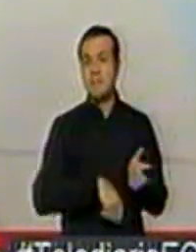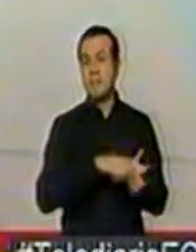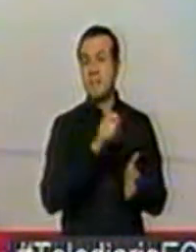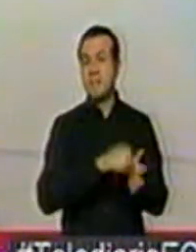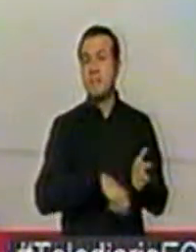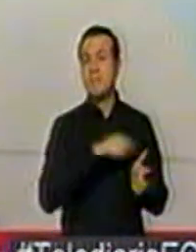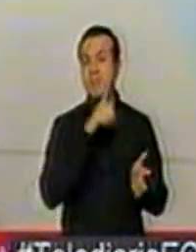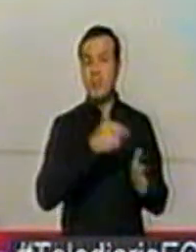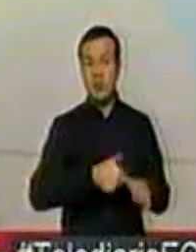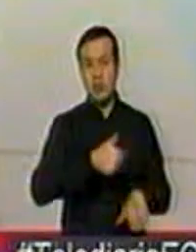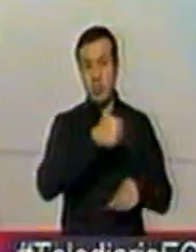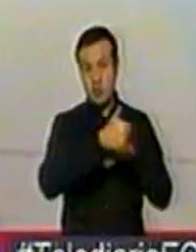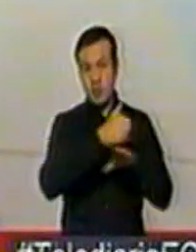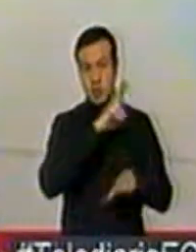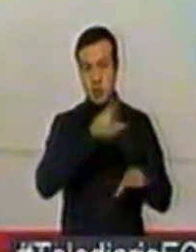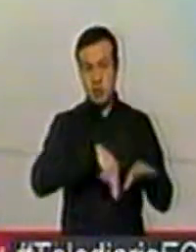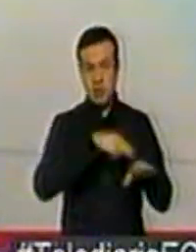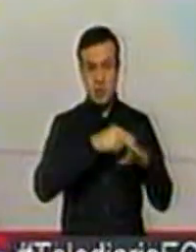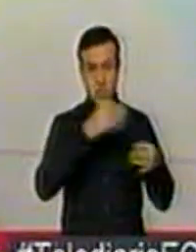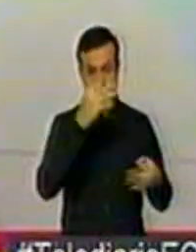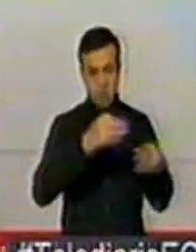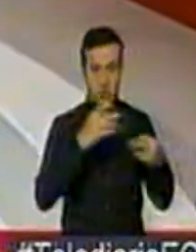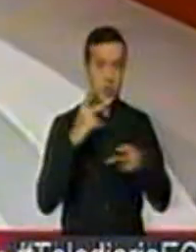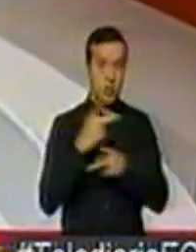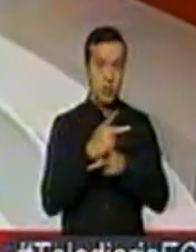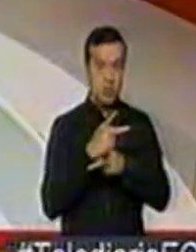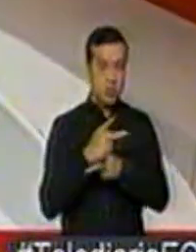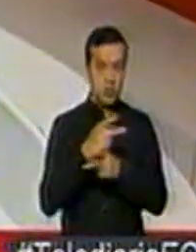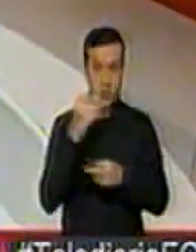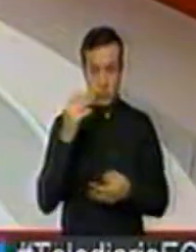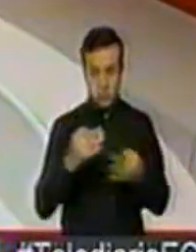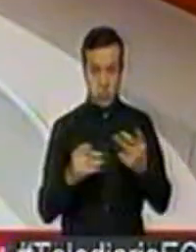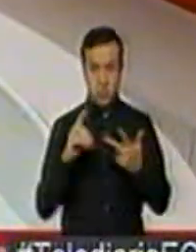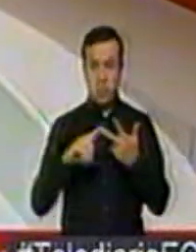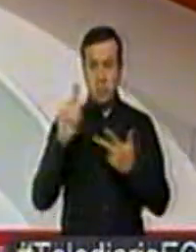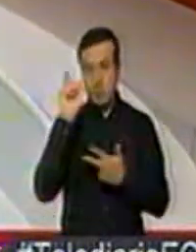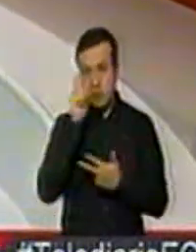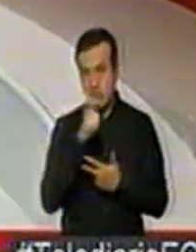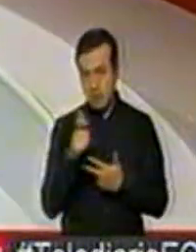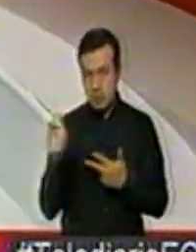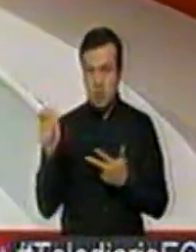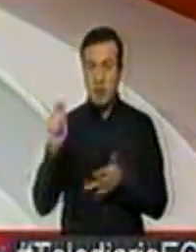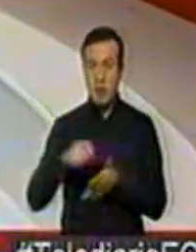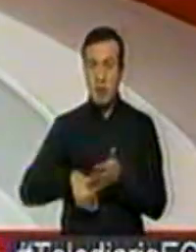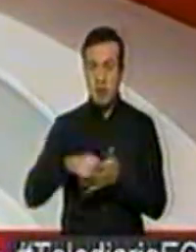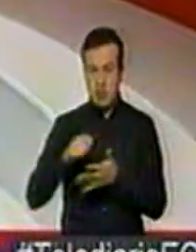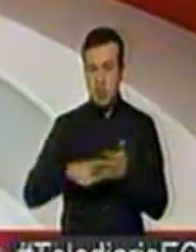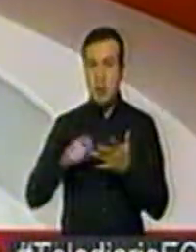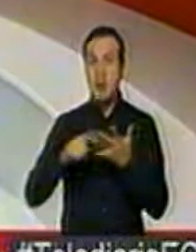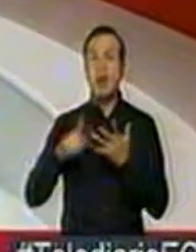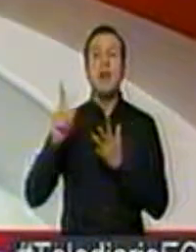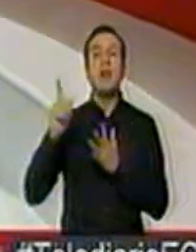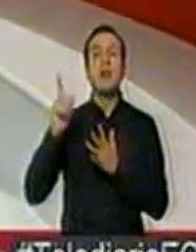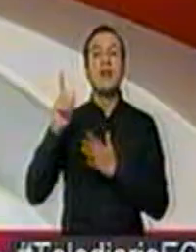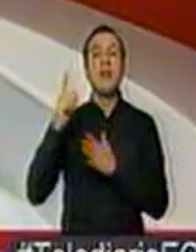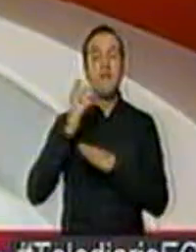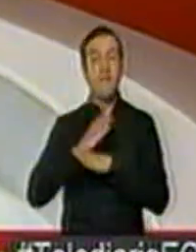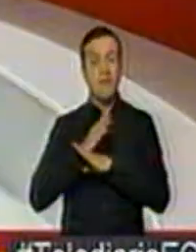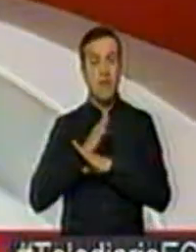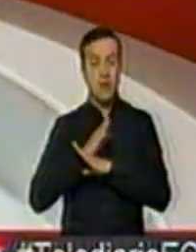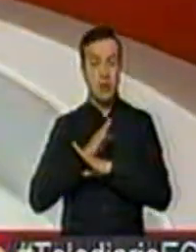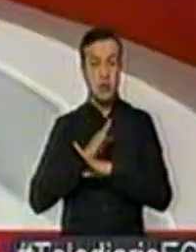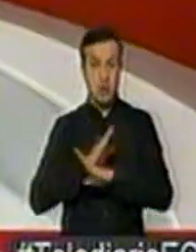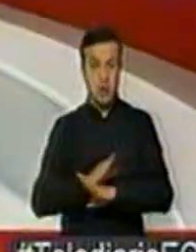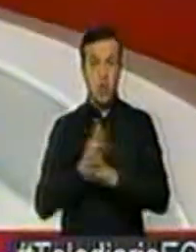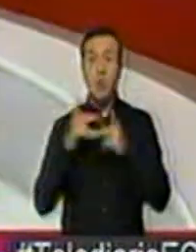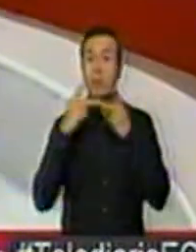la Corte Nacional de Justicia, el Consejo de la Judicatura, la Fiscalía General del Estado, la Defensoría Pública, los ministerios que